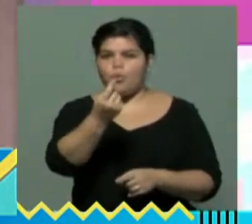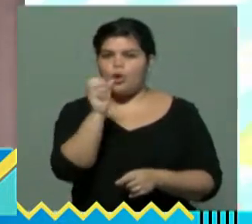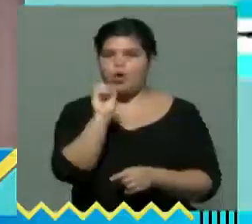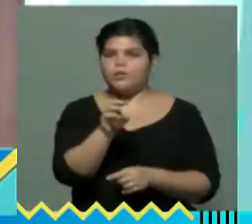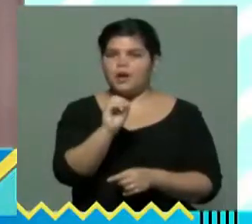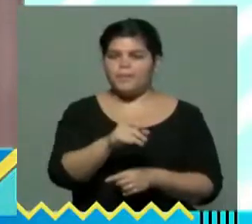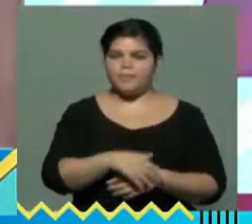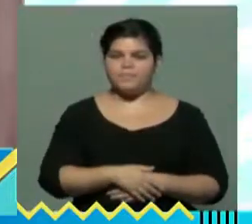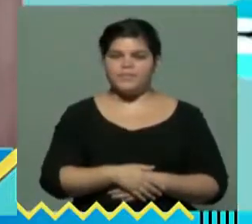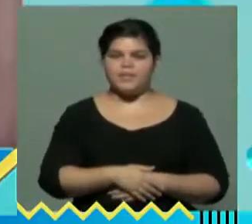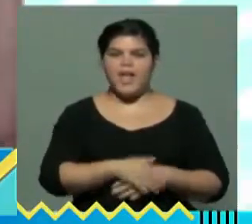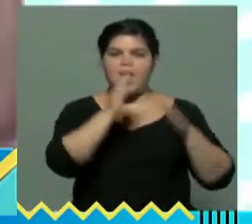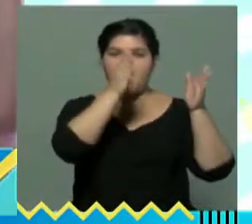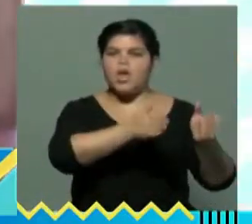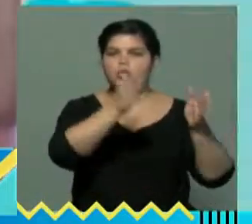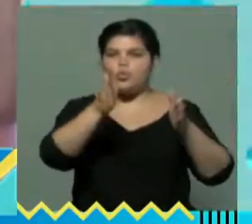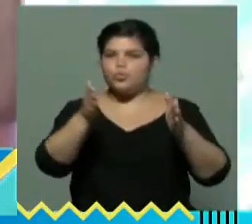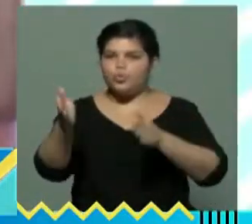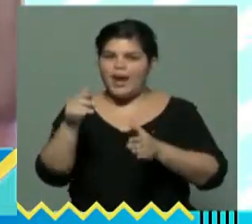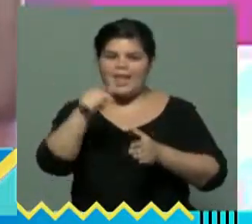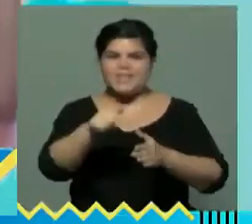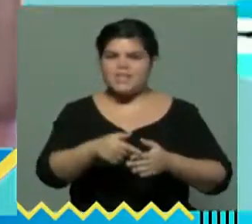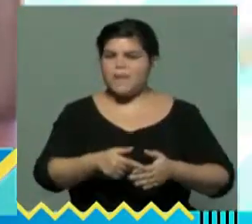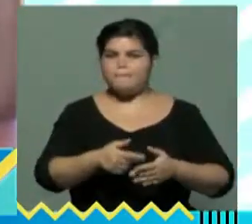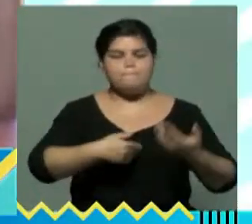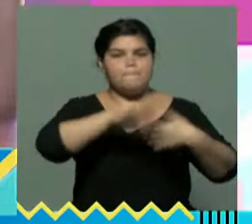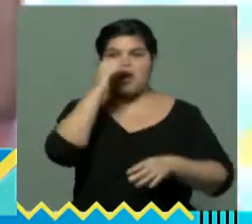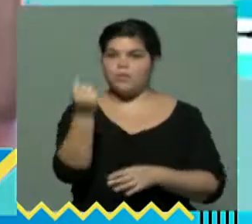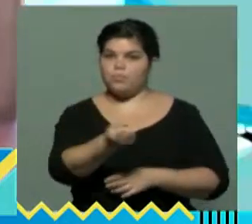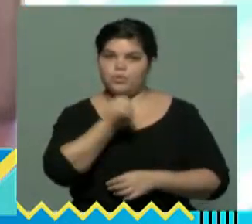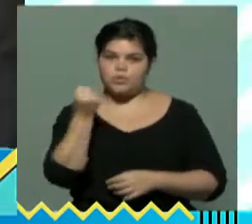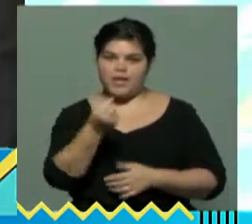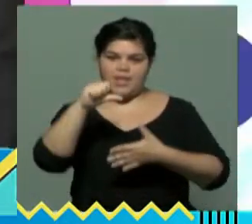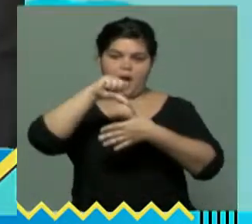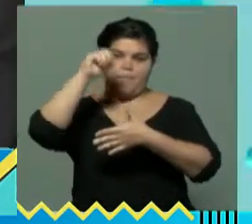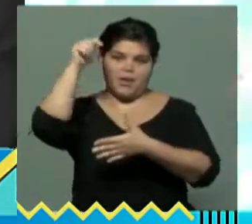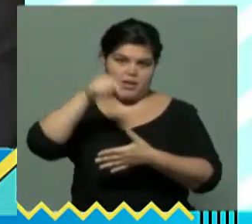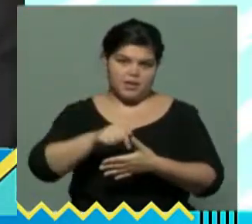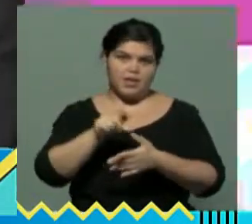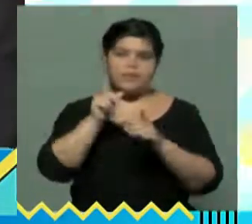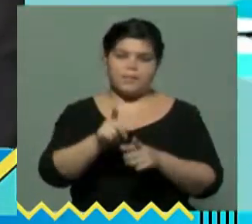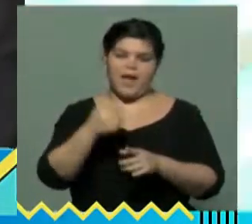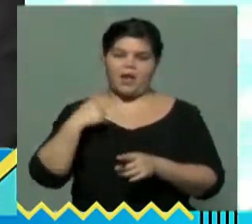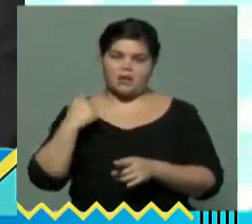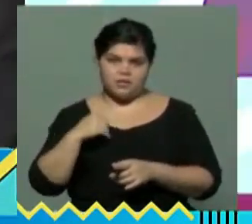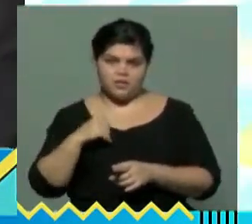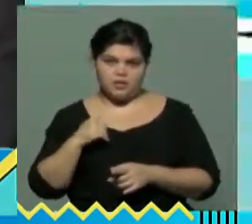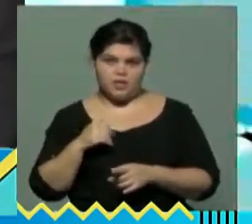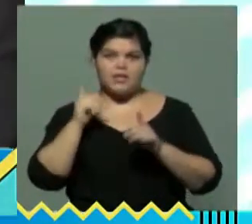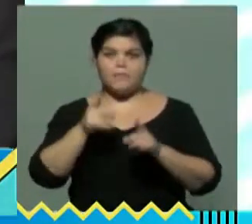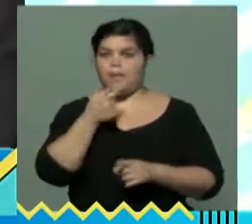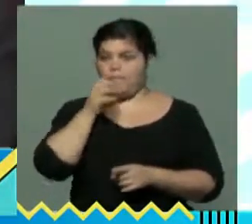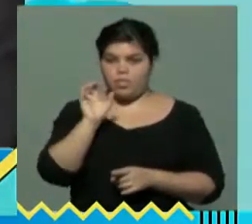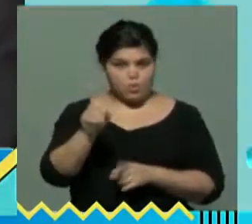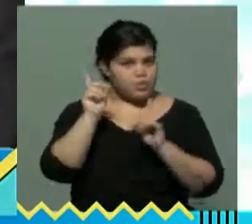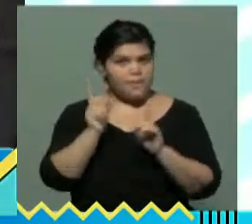el estructural, que me parece que es el que más peso tiene en América Latina en general y en la Argentina en particular y también en